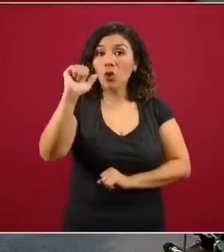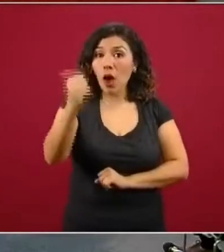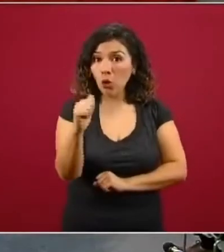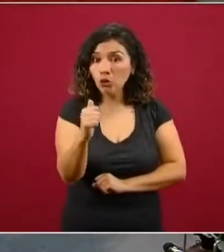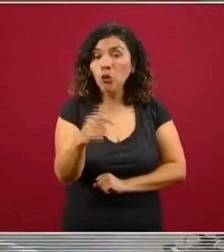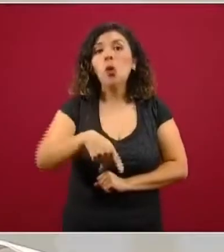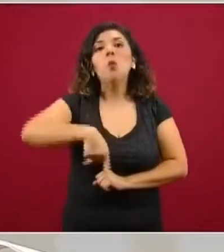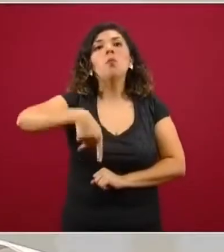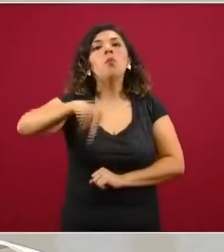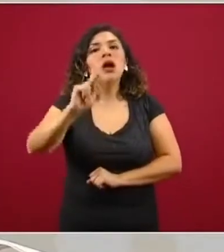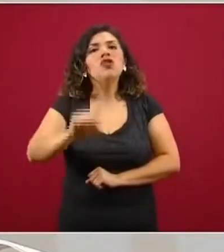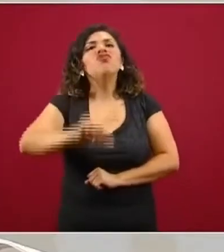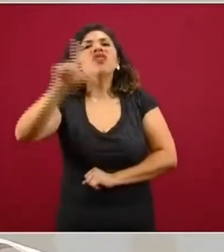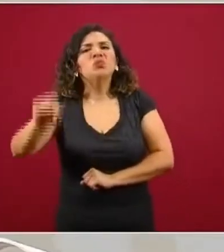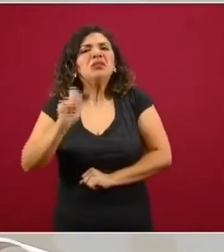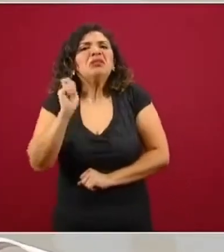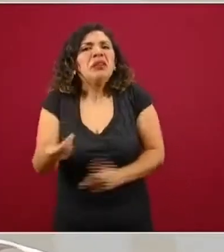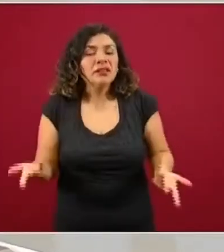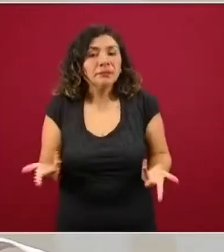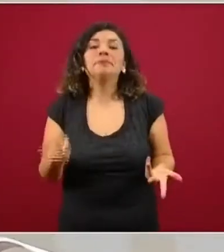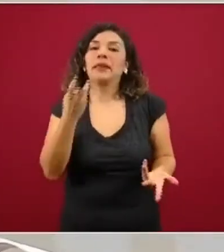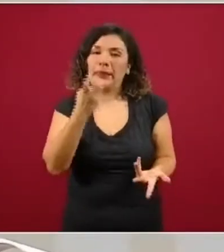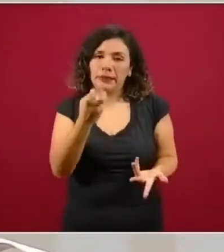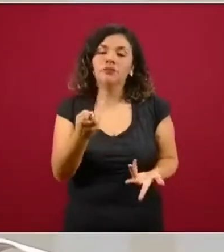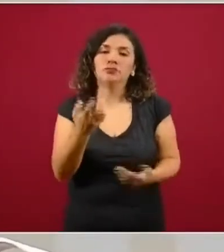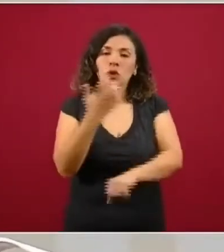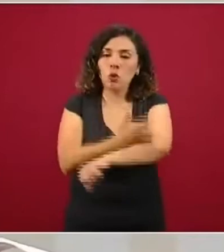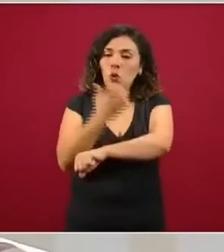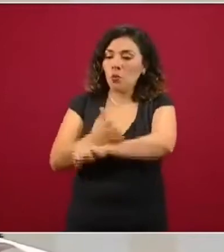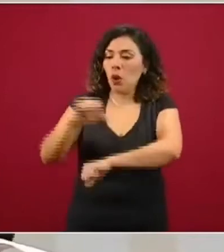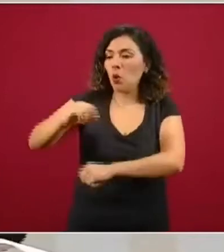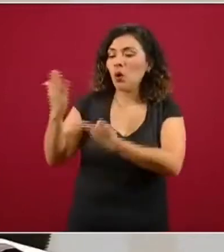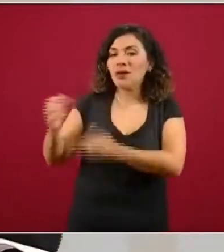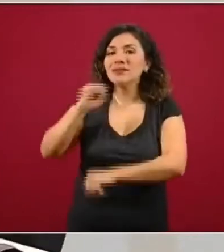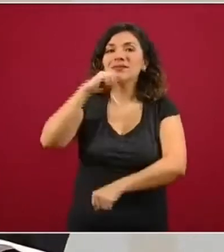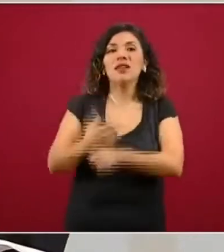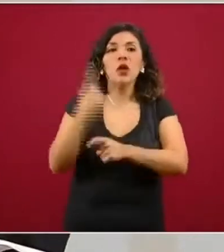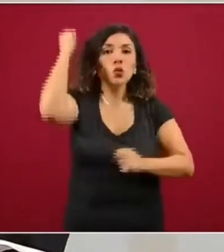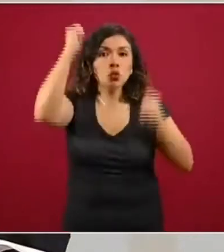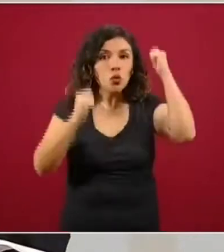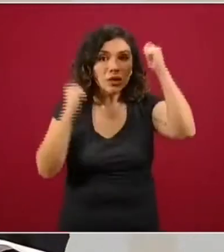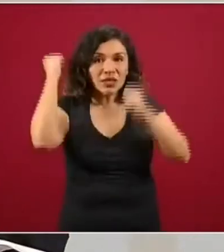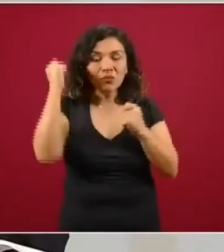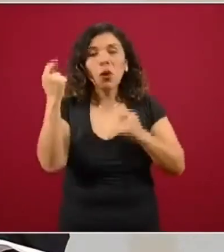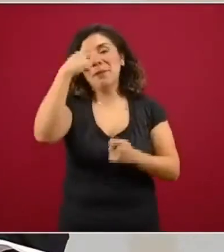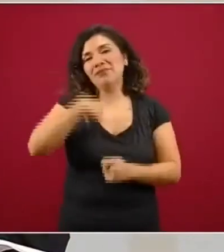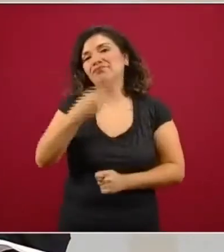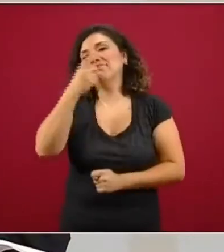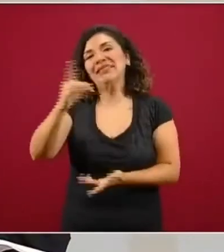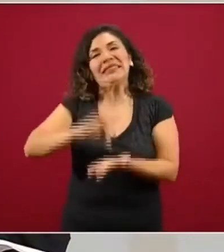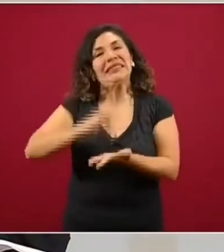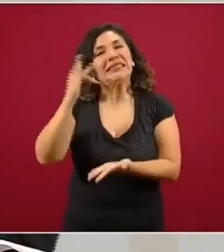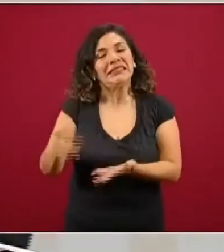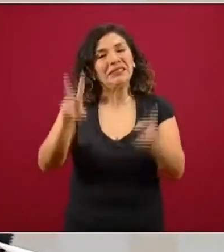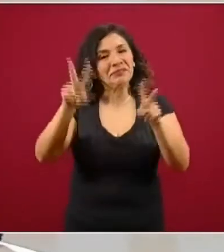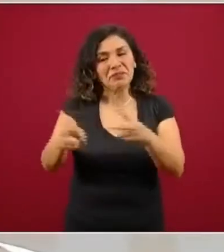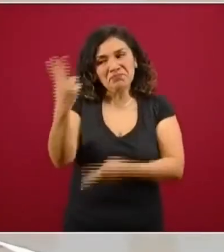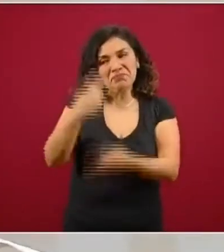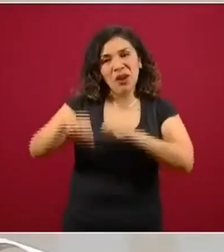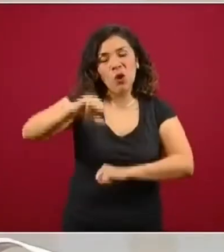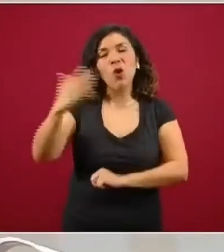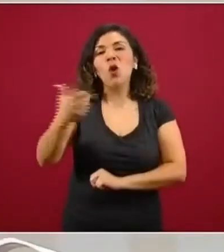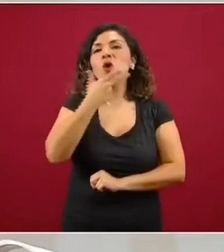pero ¿qué es lo que sigue? Para ello me acompaña el secretario de Turismo, a quien le agradecemos enormemente su